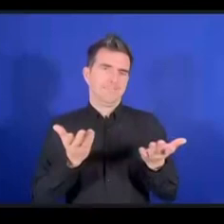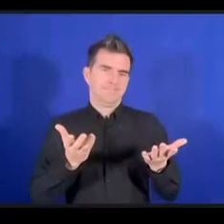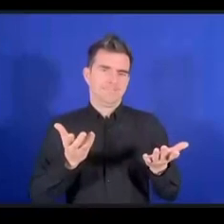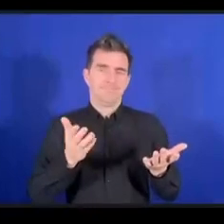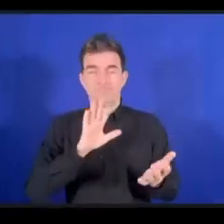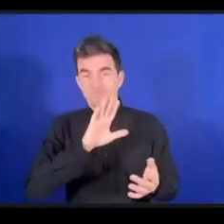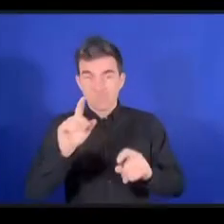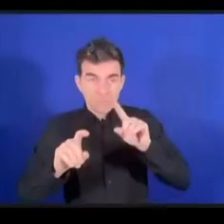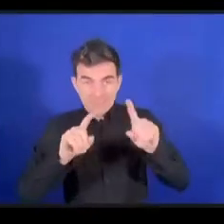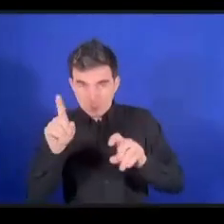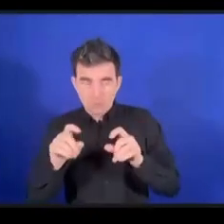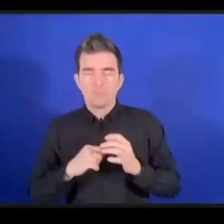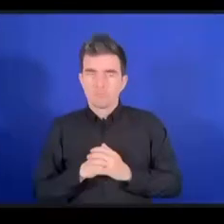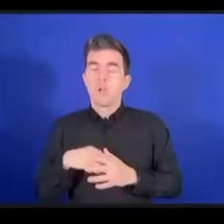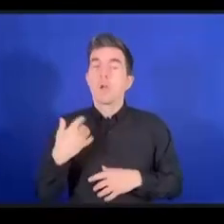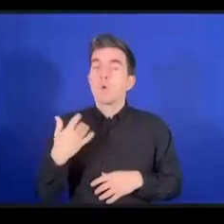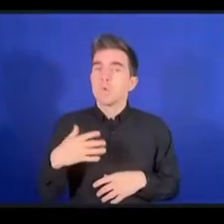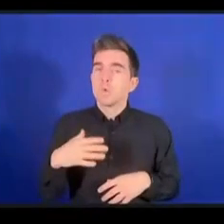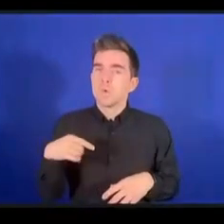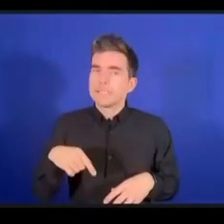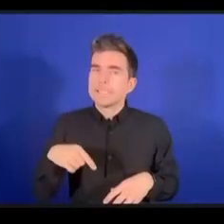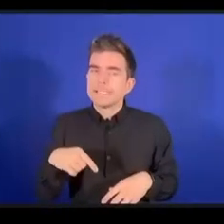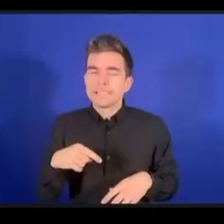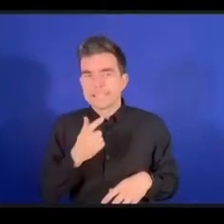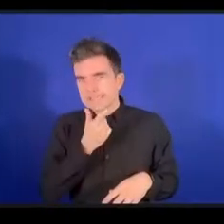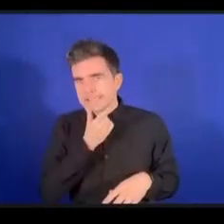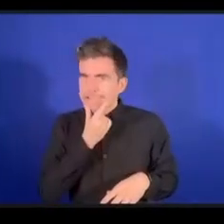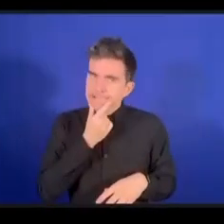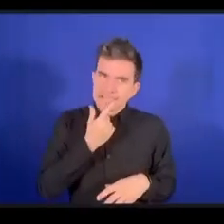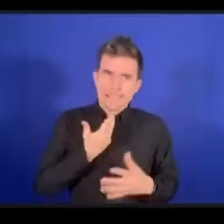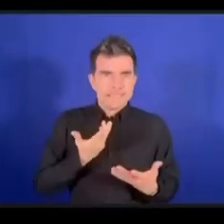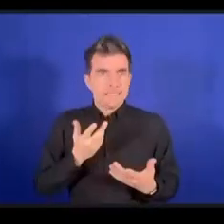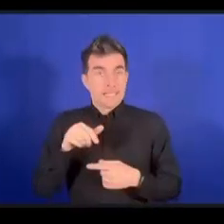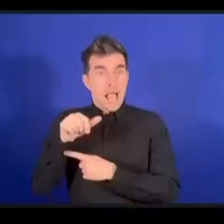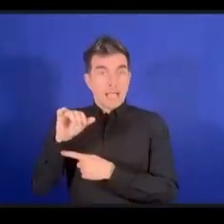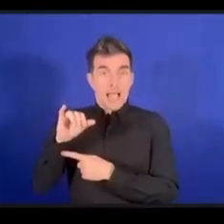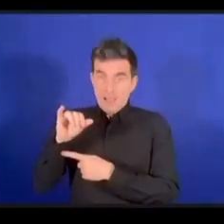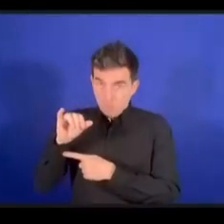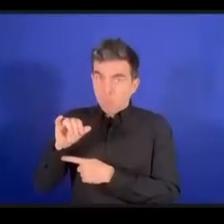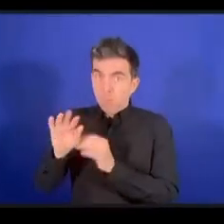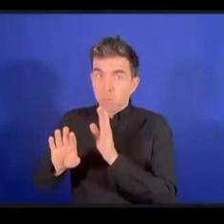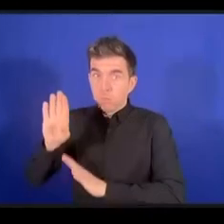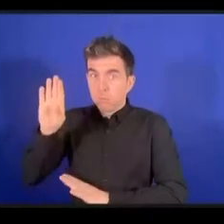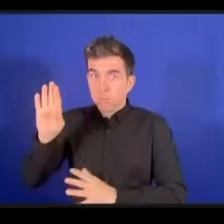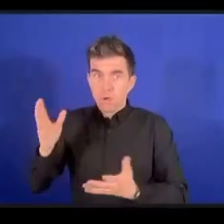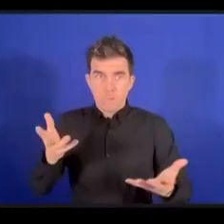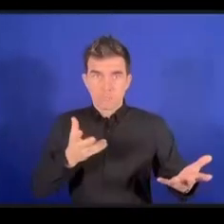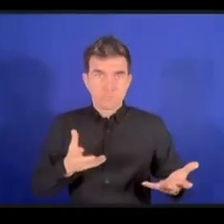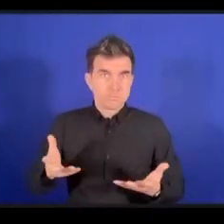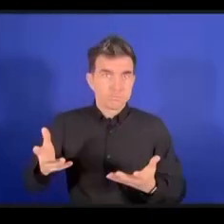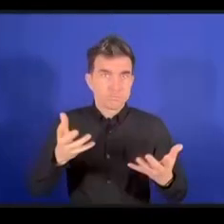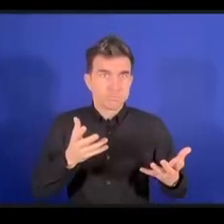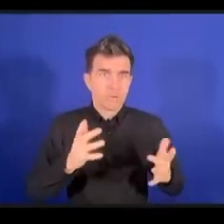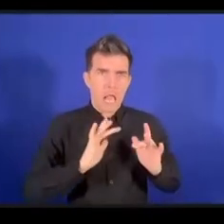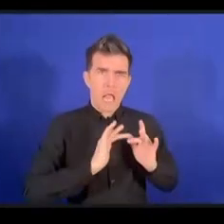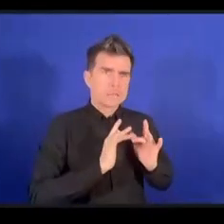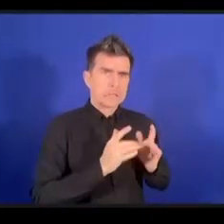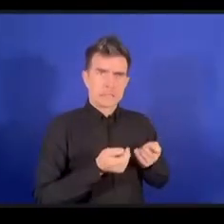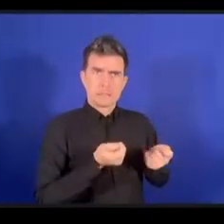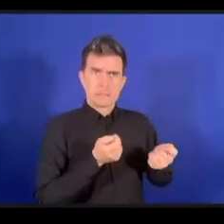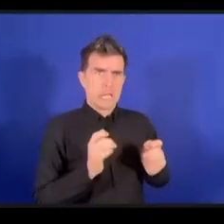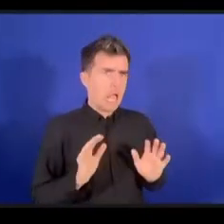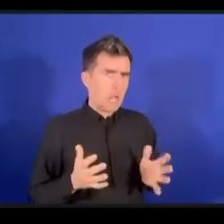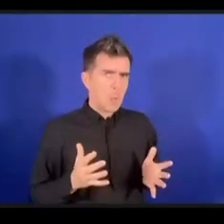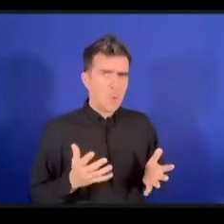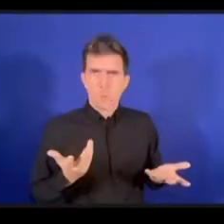puede hacer la Inteligencia artificial y lo que puede decirnos la gobernanza sobre la Inteligencia artificial